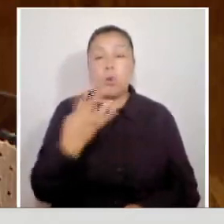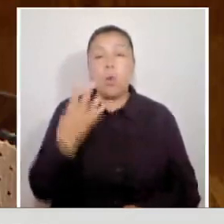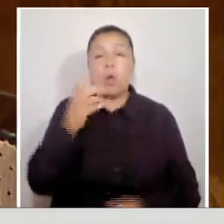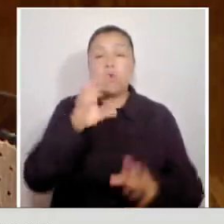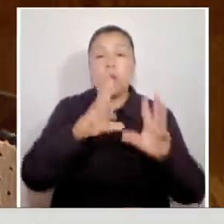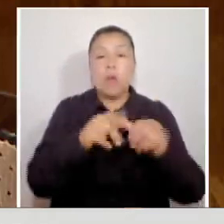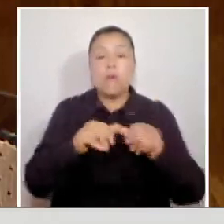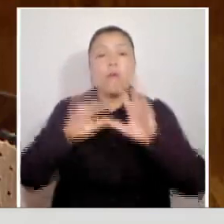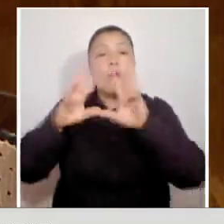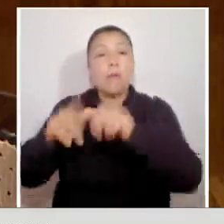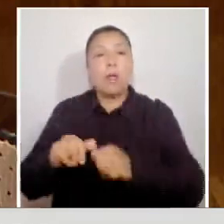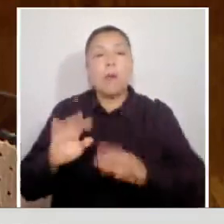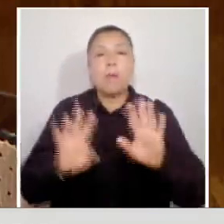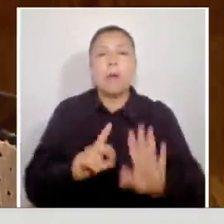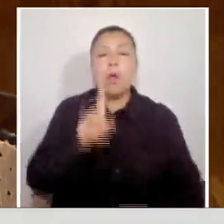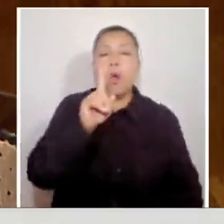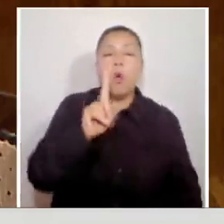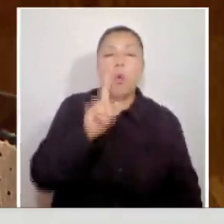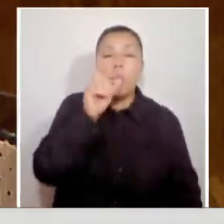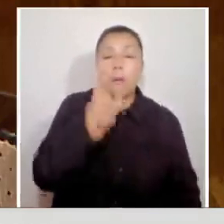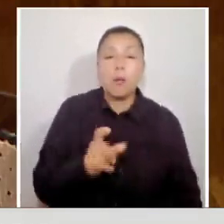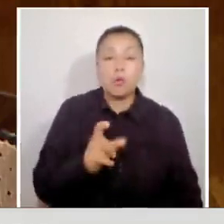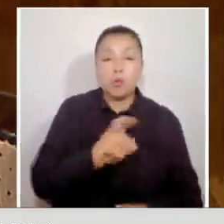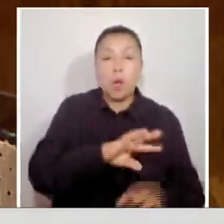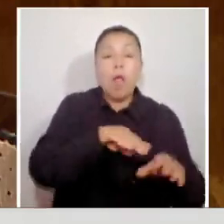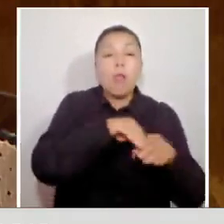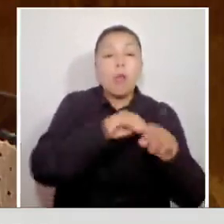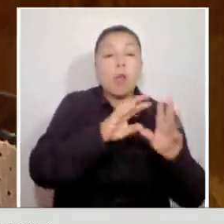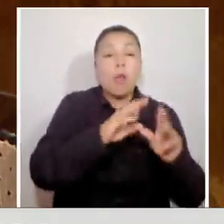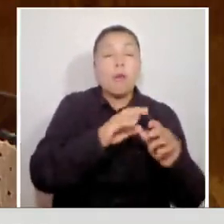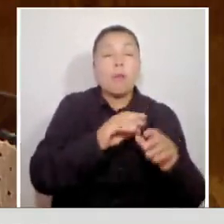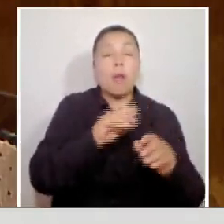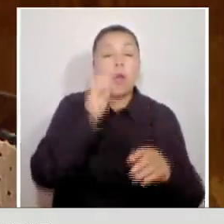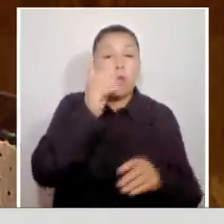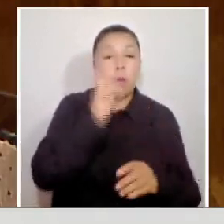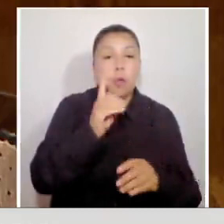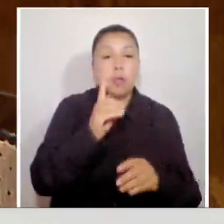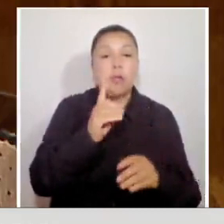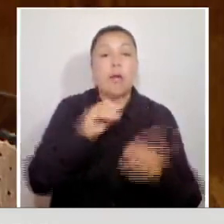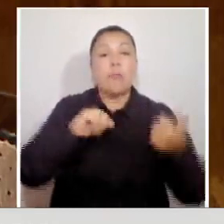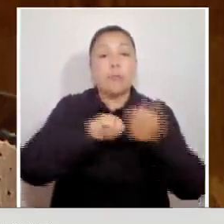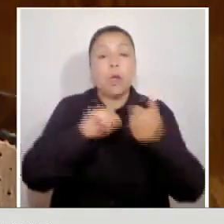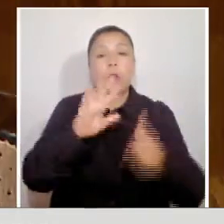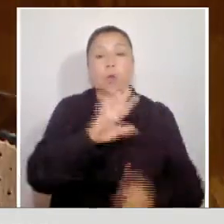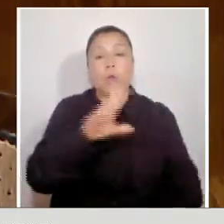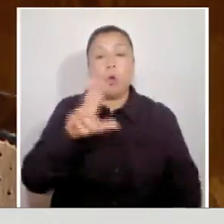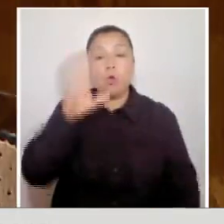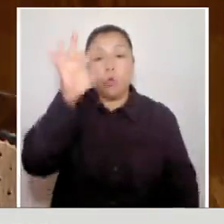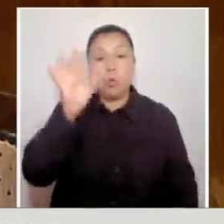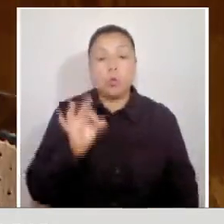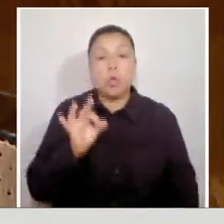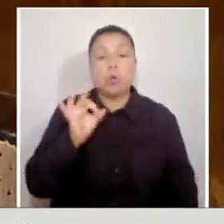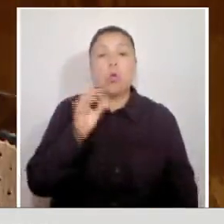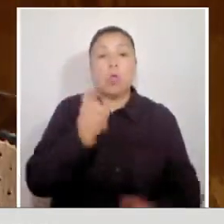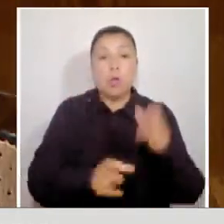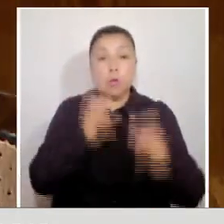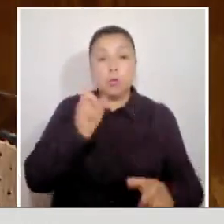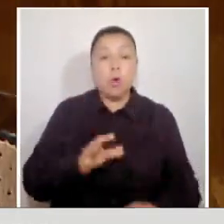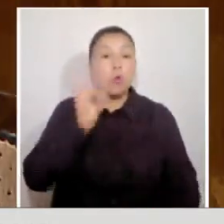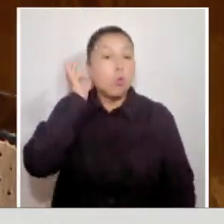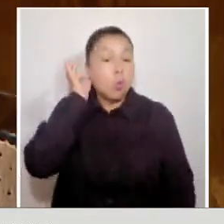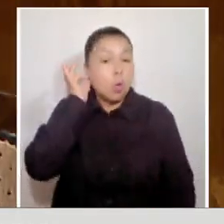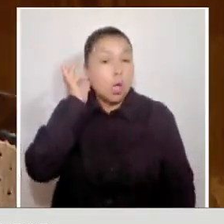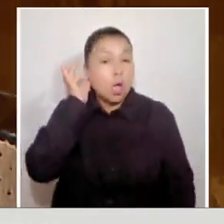tiene al menos un integrante con discapacidad en la relación de género se sostiene que el 58 por de las personas son mujeres y que la